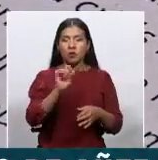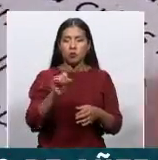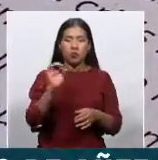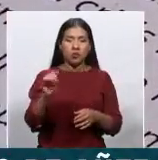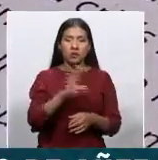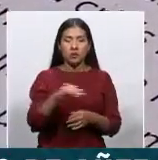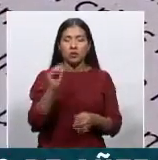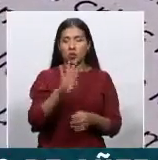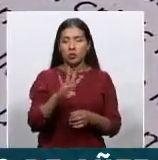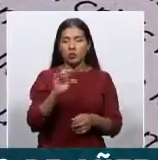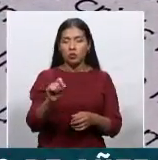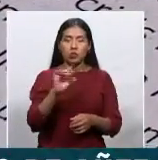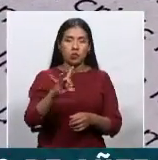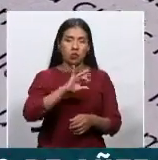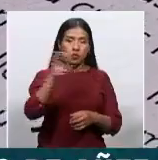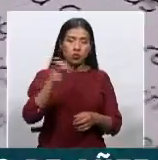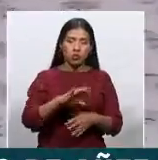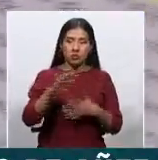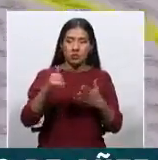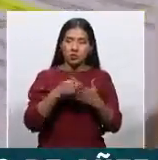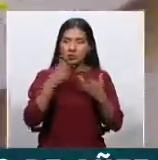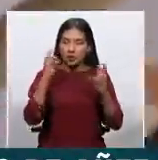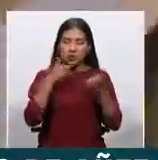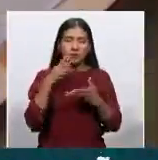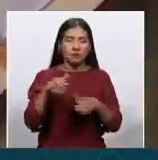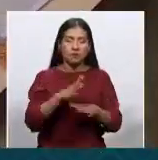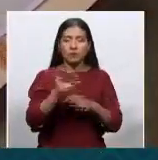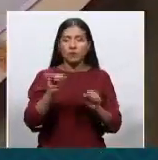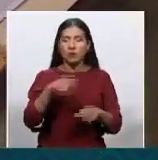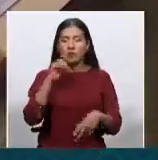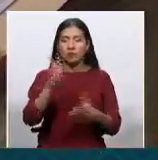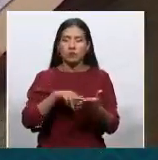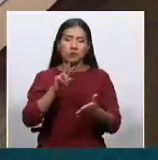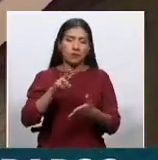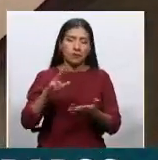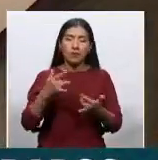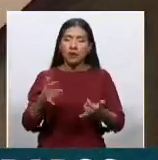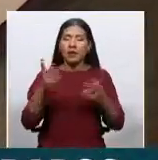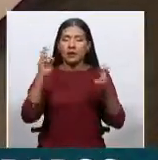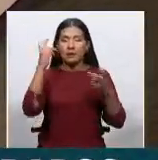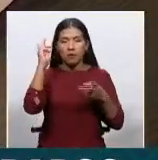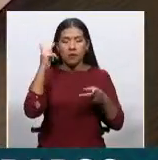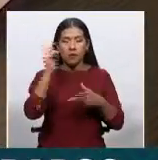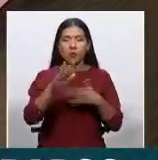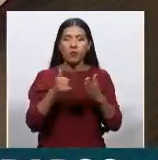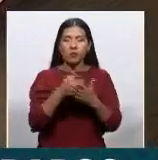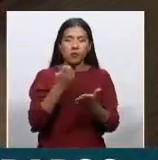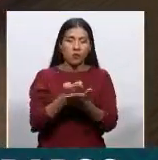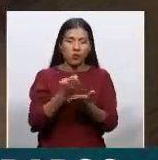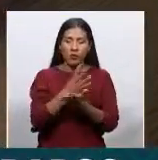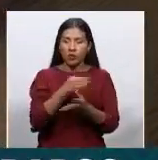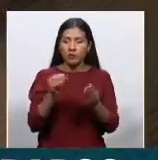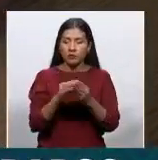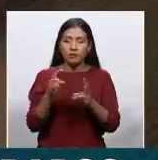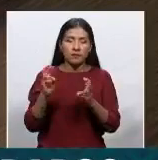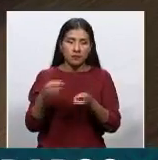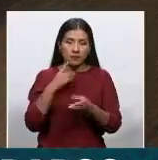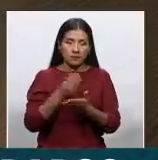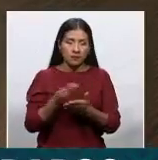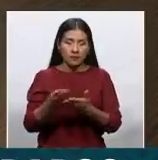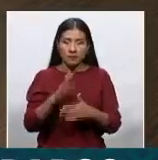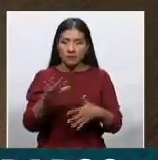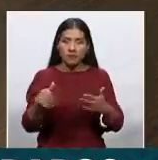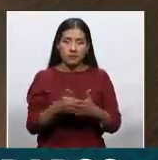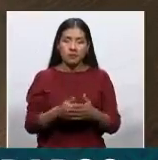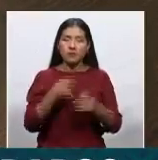y 4.8% del PIB para el 2022. Además, adaptamos las políticas económicas y financieras necesarias para mantener la